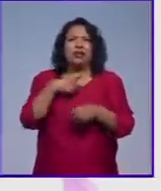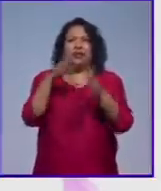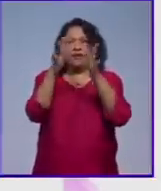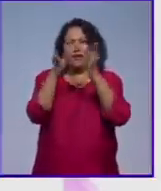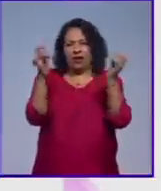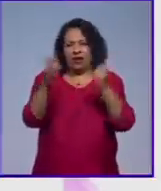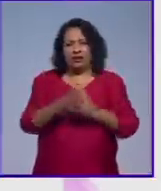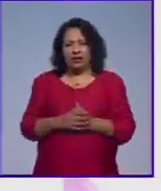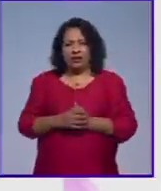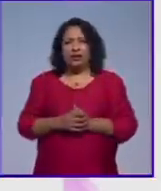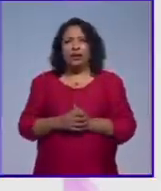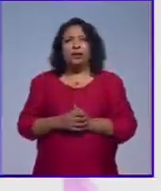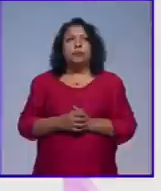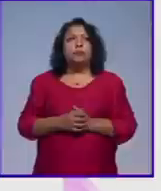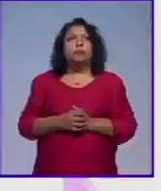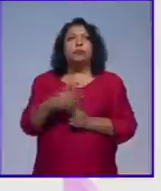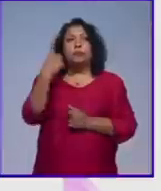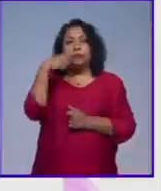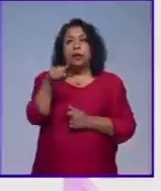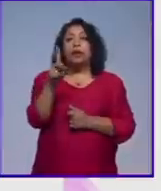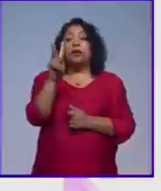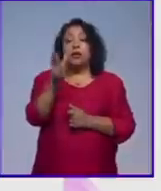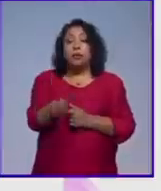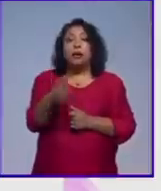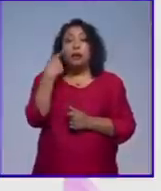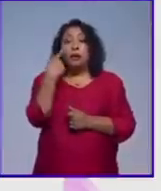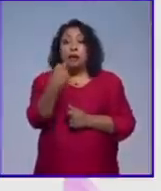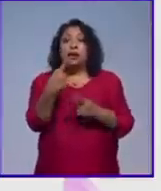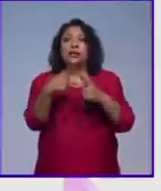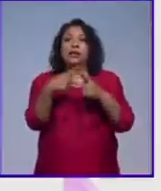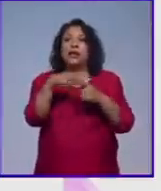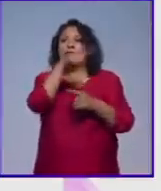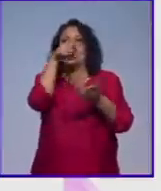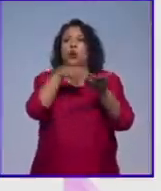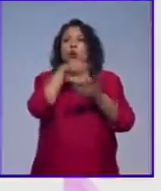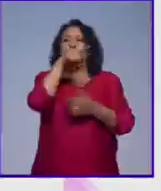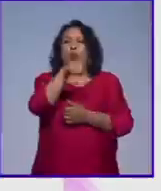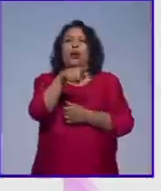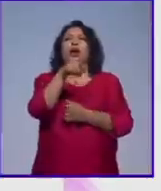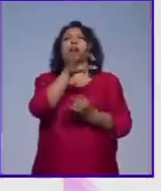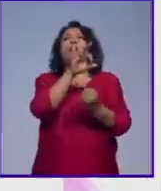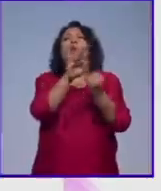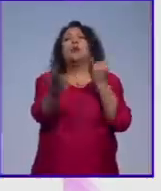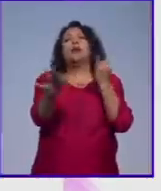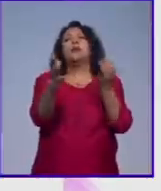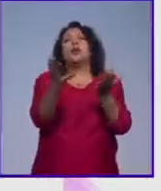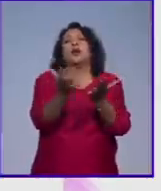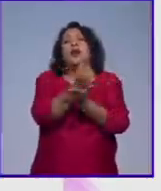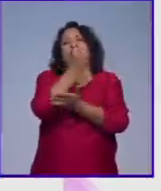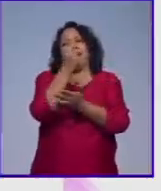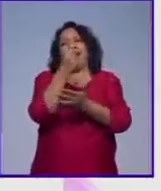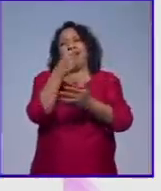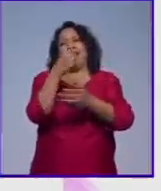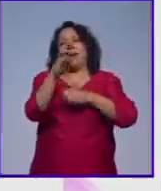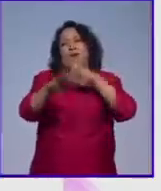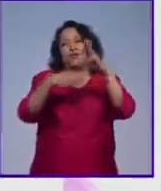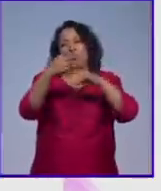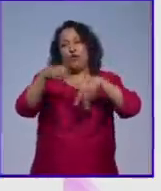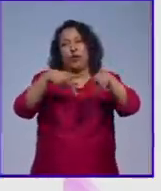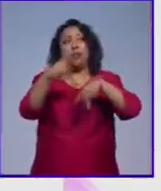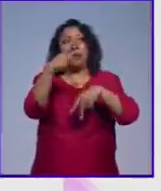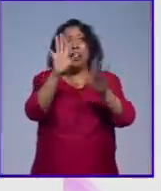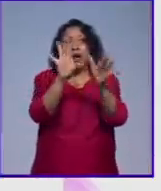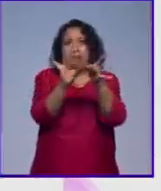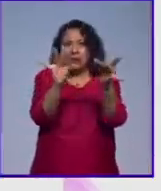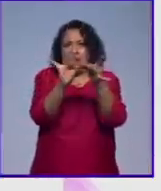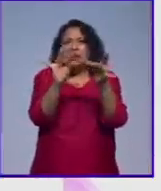fin de semana. Efectivamente. Pero lo que sí llamó mucho la atención fue lo que hicieron Pussy Riot allá en la final. Llegar a la final. Y pero ellas ya explicaron por